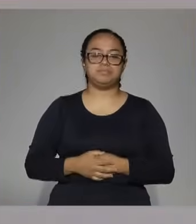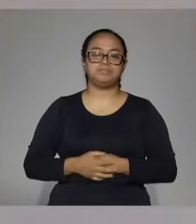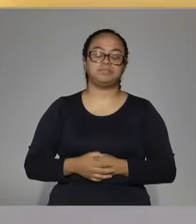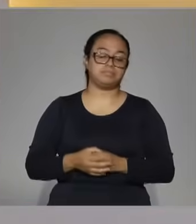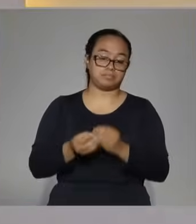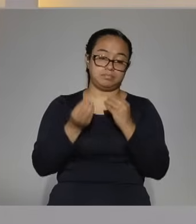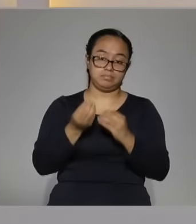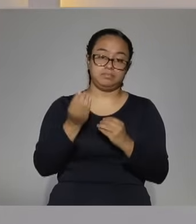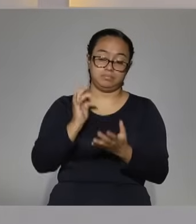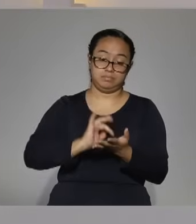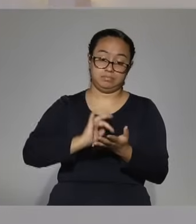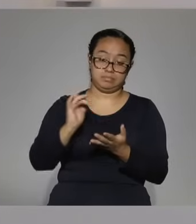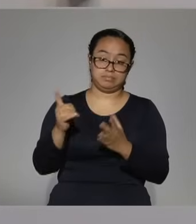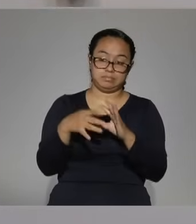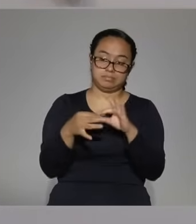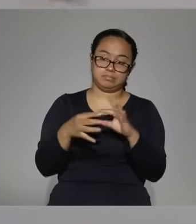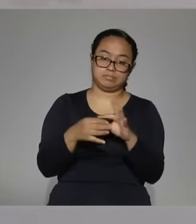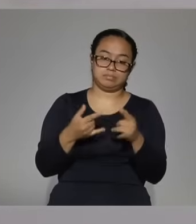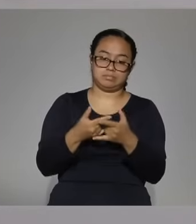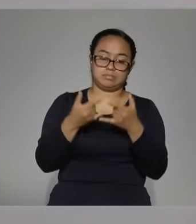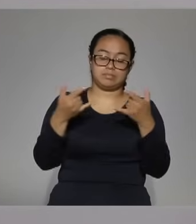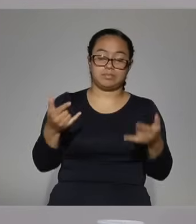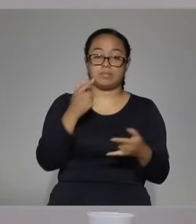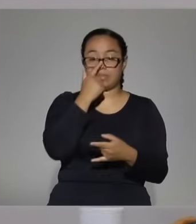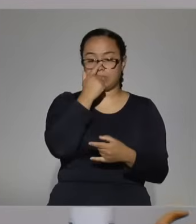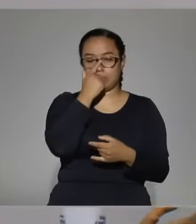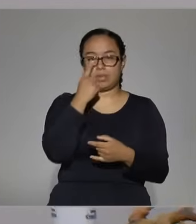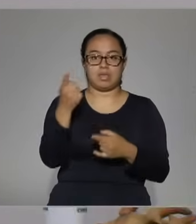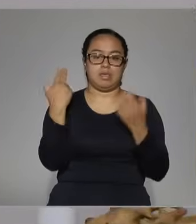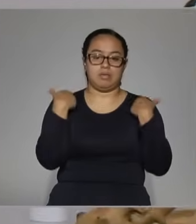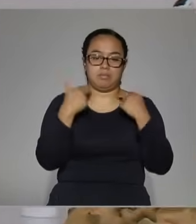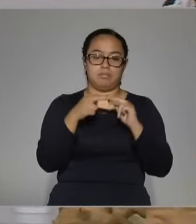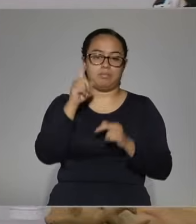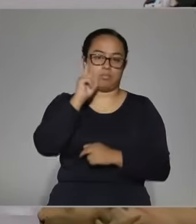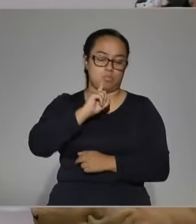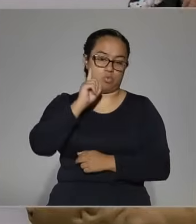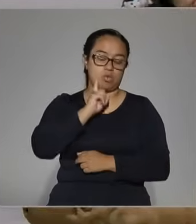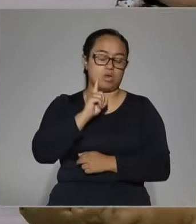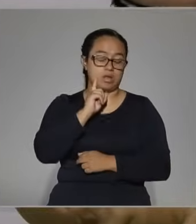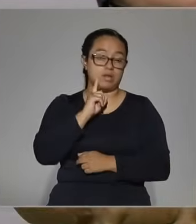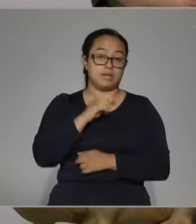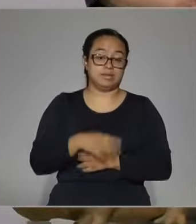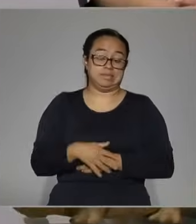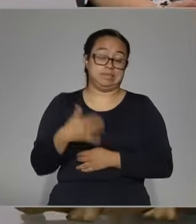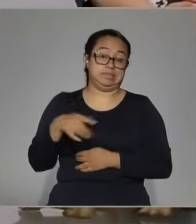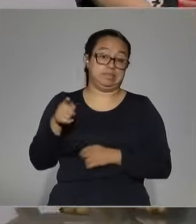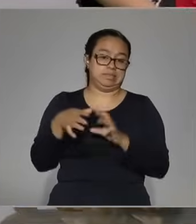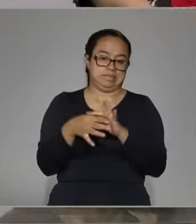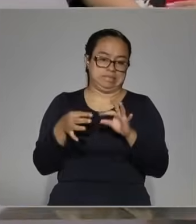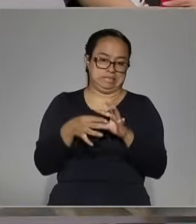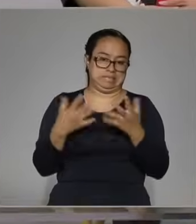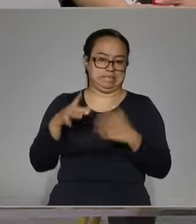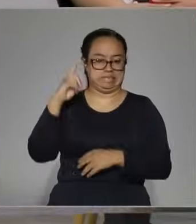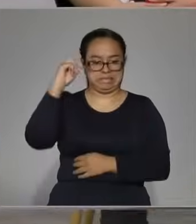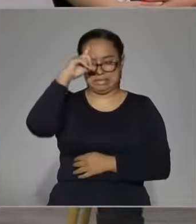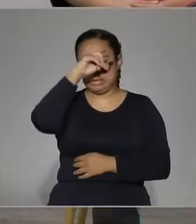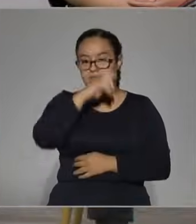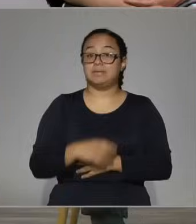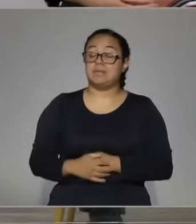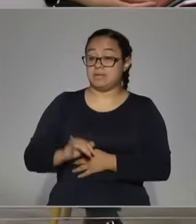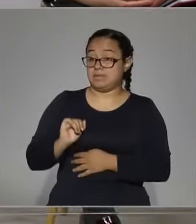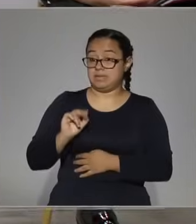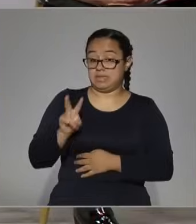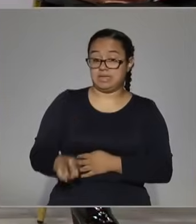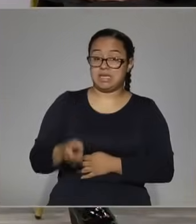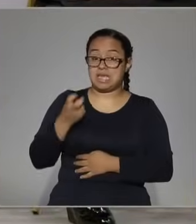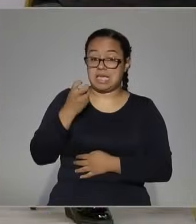Muchísimas gracias por este testimonio a esta maestra normalista. Fuerte lo que comenta. Fuerte lo que comenta, y creo